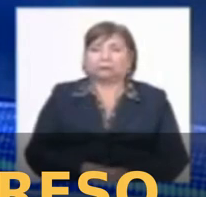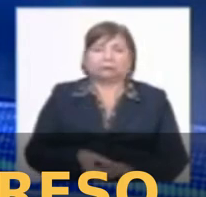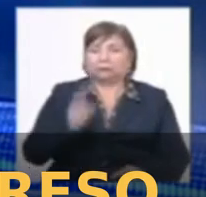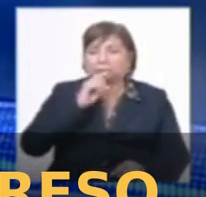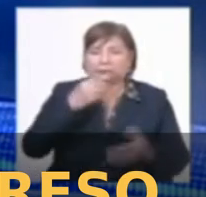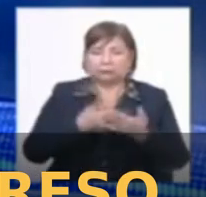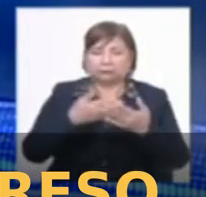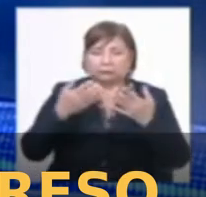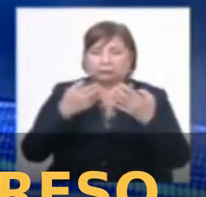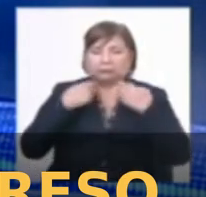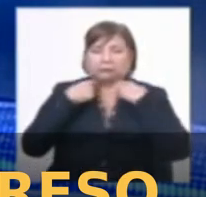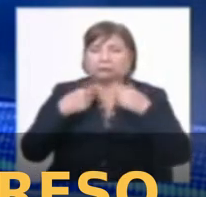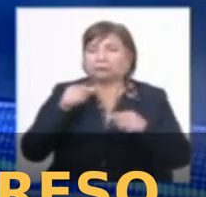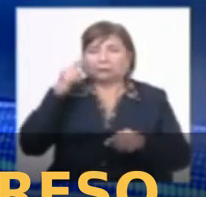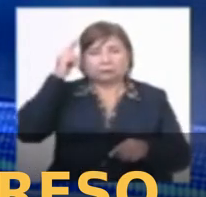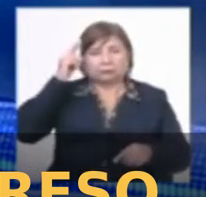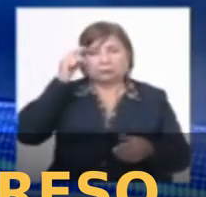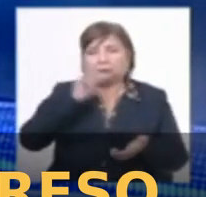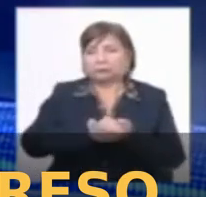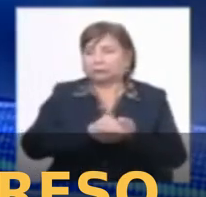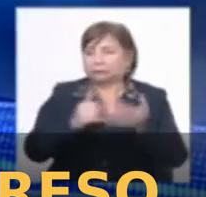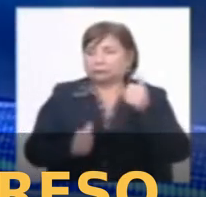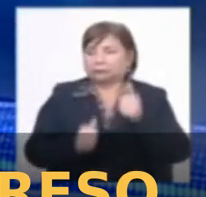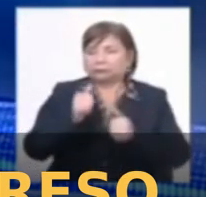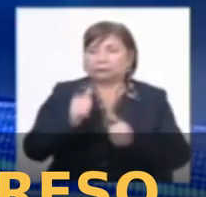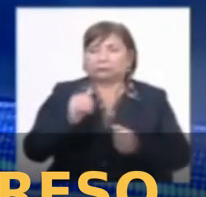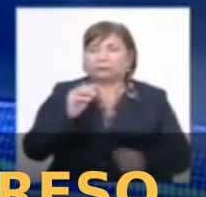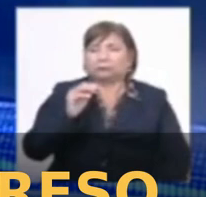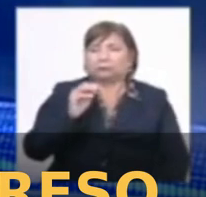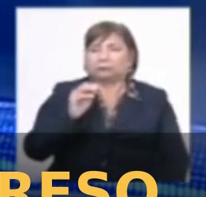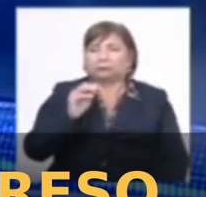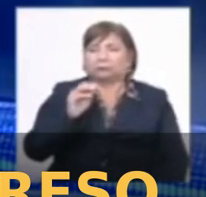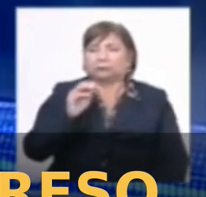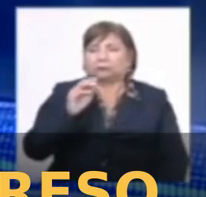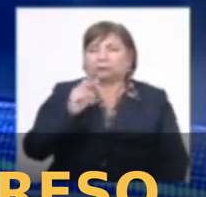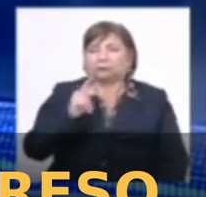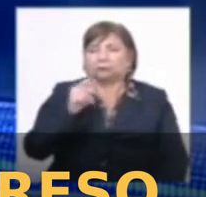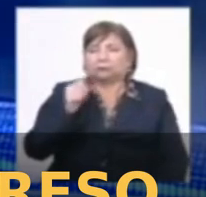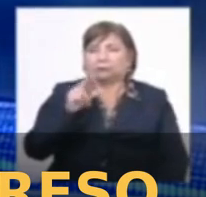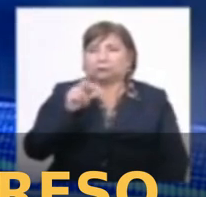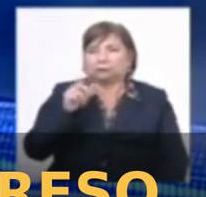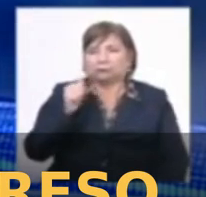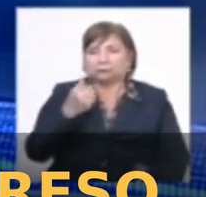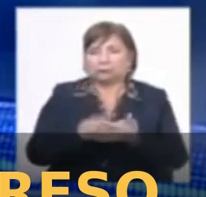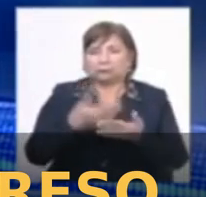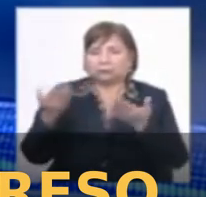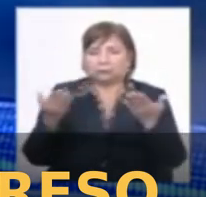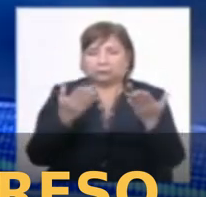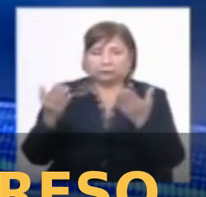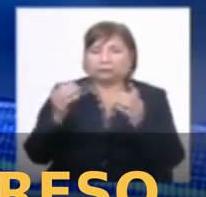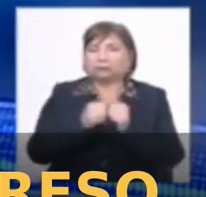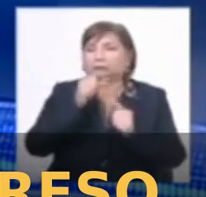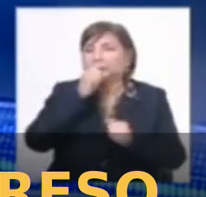perder esta condición, razón por la cual, pues, con la fiscal Carla Cercenaro ha podido corroborar sus